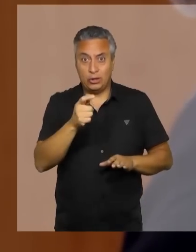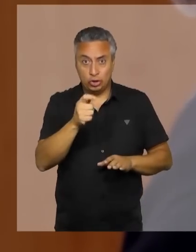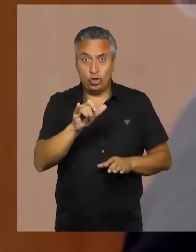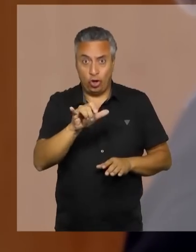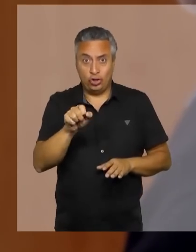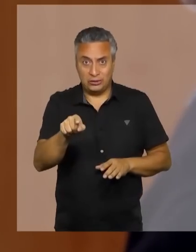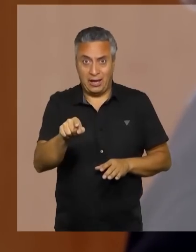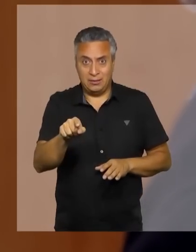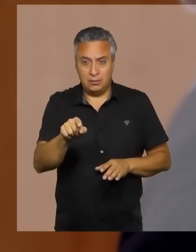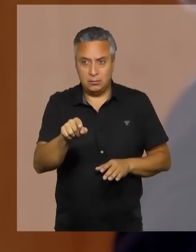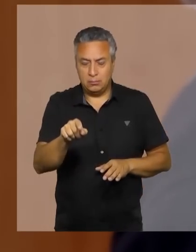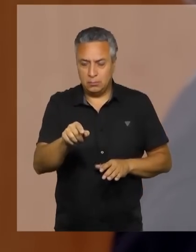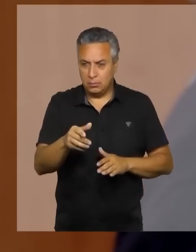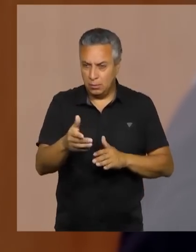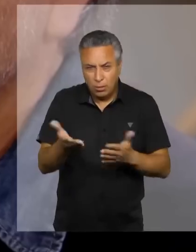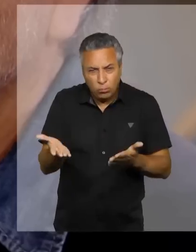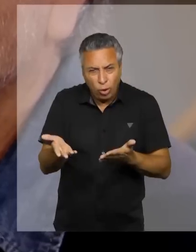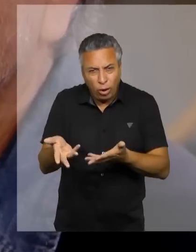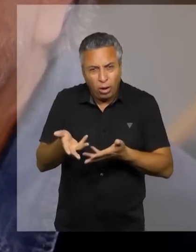¿Por qué me estás diciendo eso?